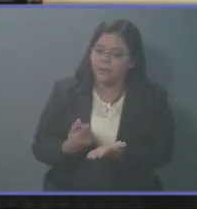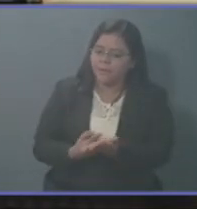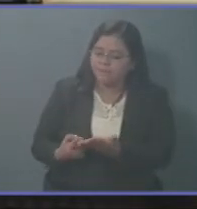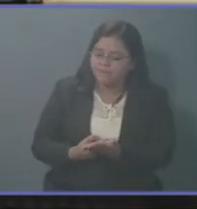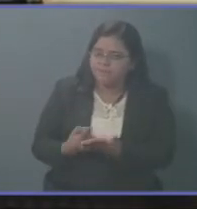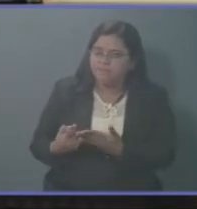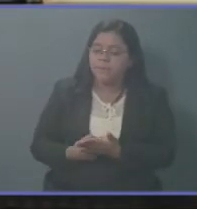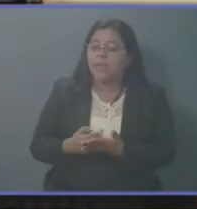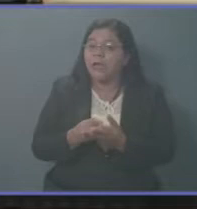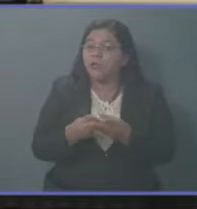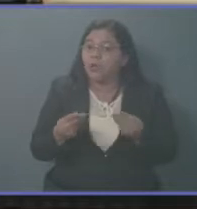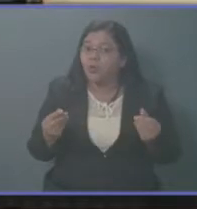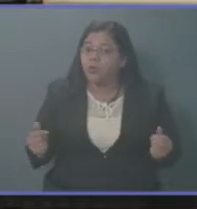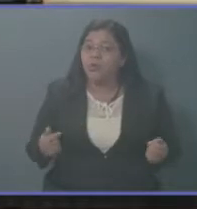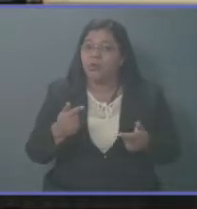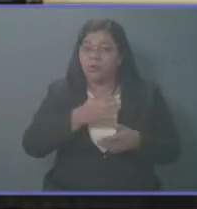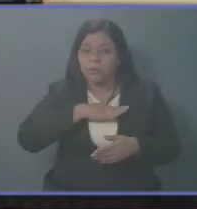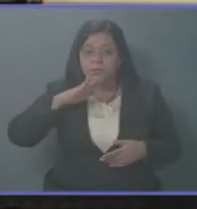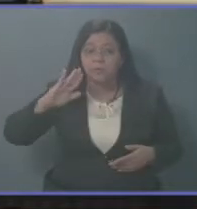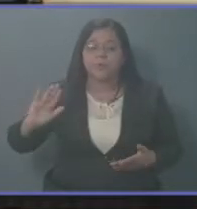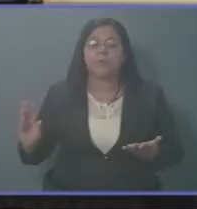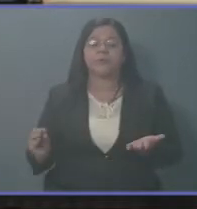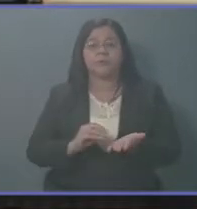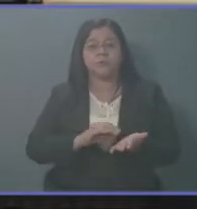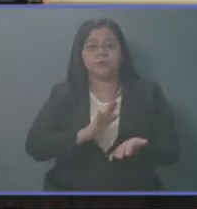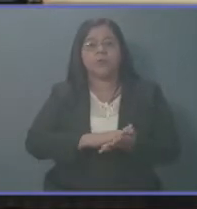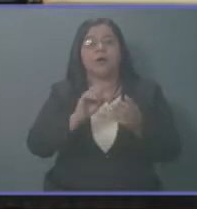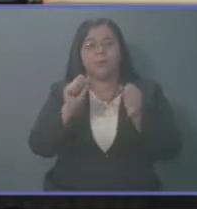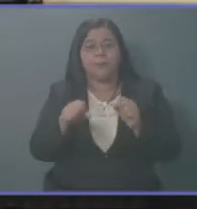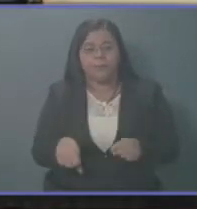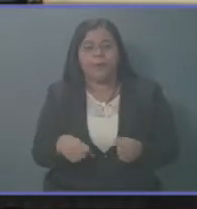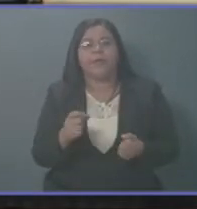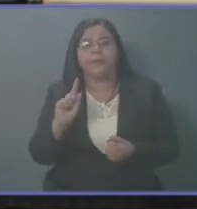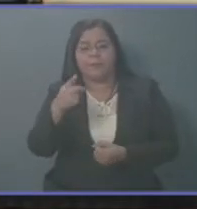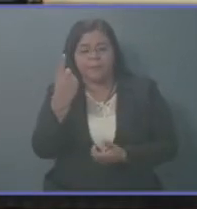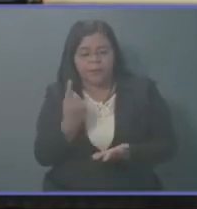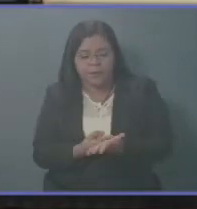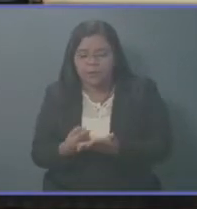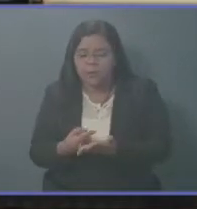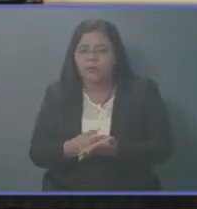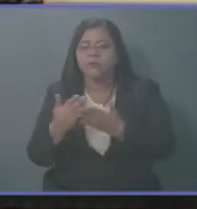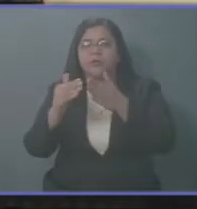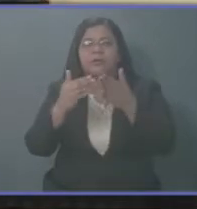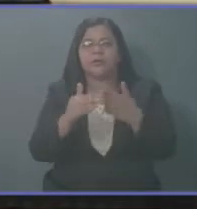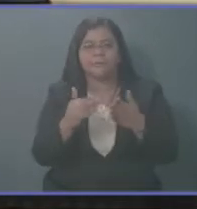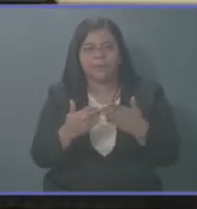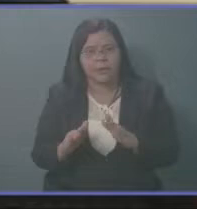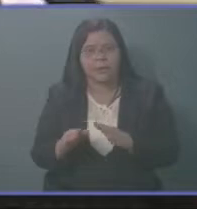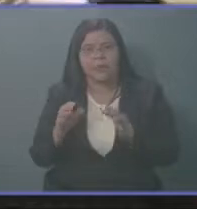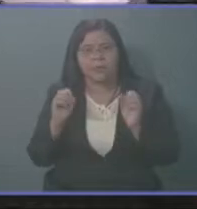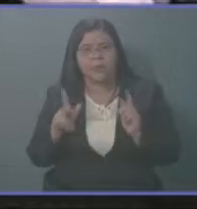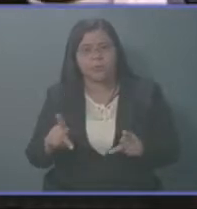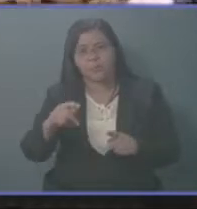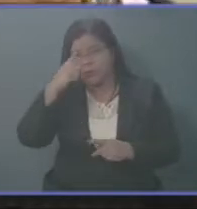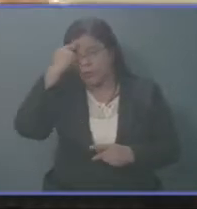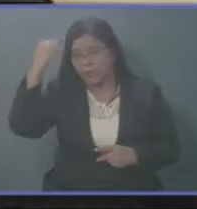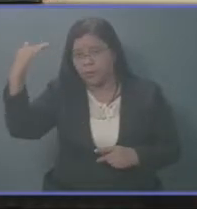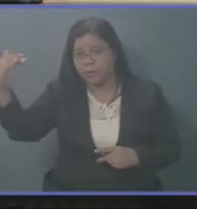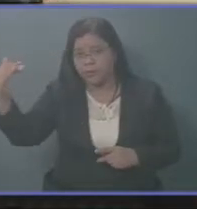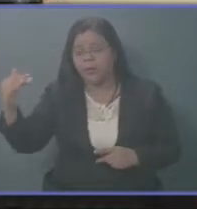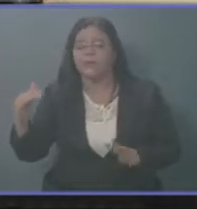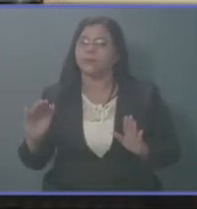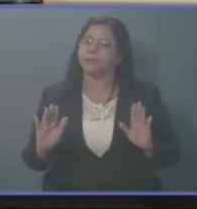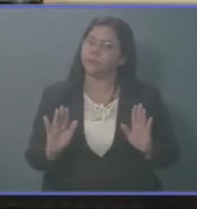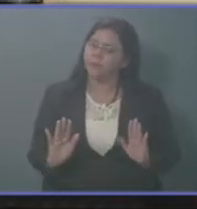o sea que las soluciones de los compromisos que se adopten debe ser producto de la discusión de las diferentes opciones políticas. De lo